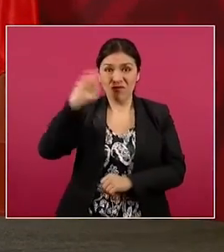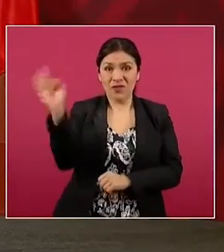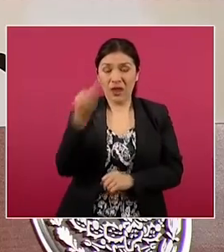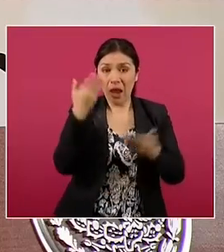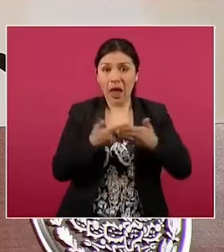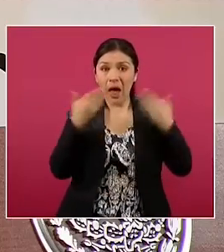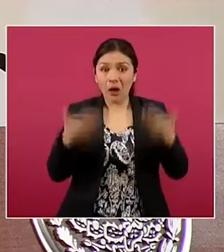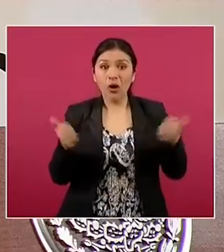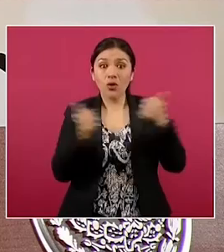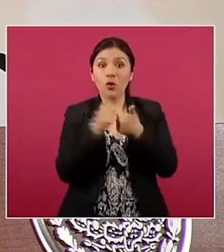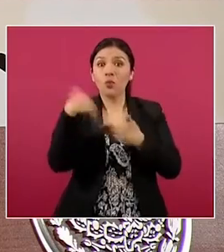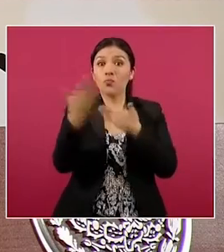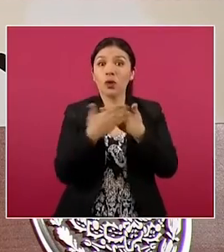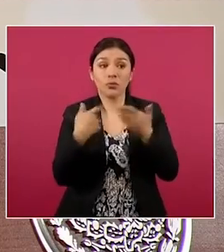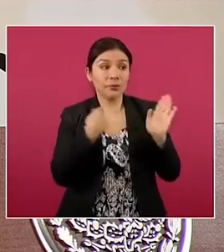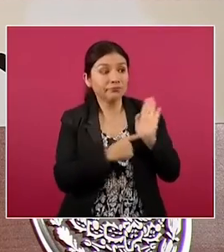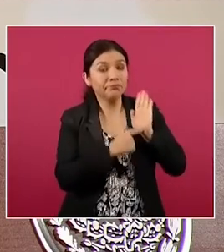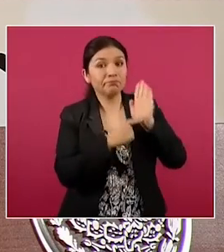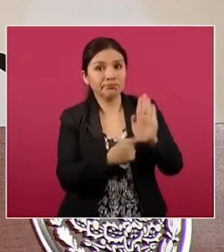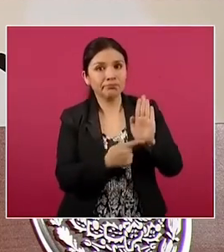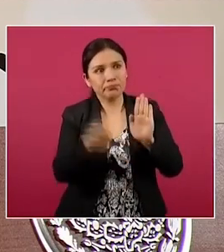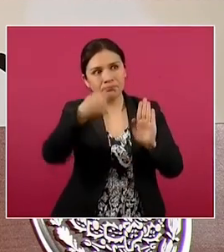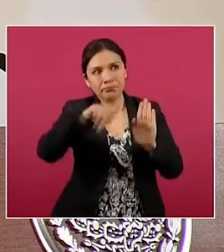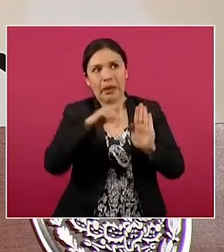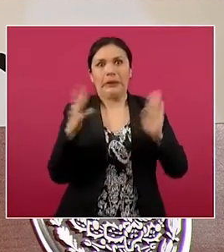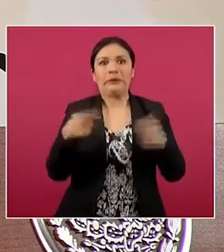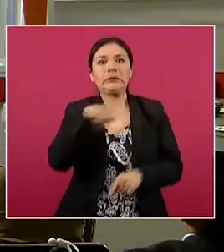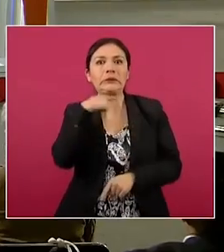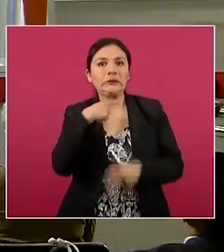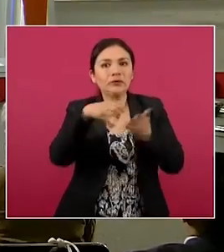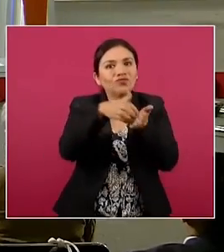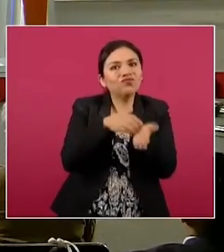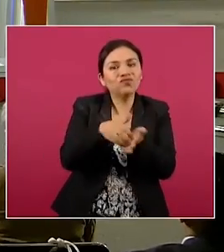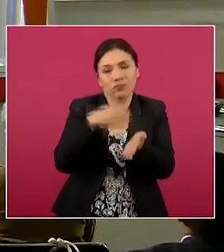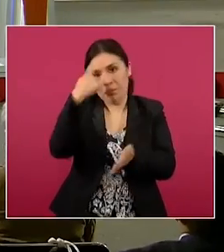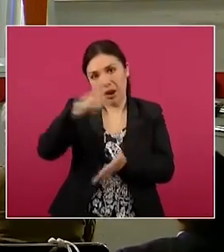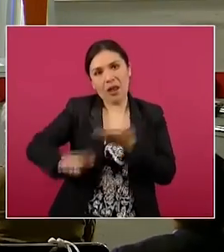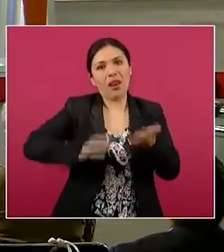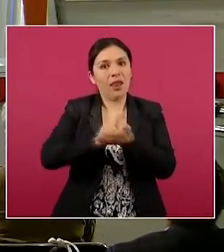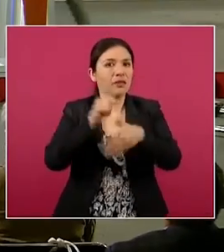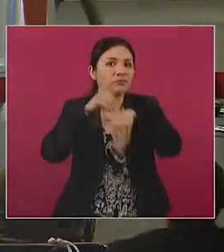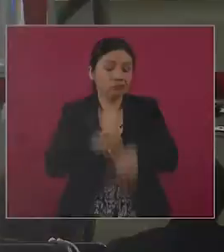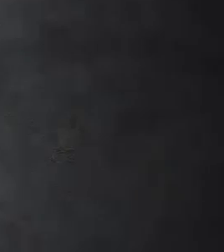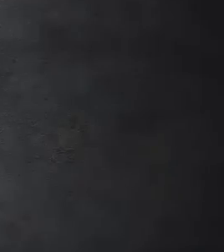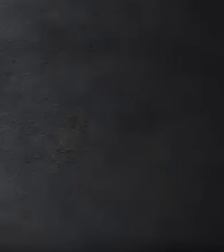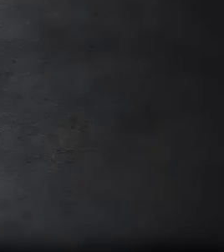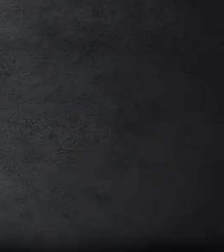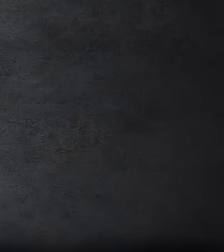ejercicio en la próxima presentación, pues ya se hayan ajustado a cumplir con la ley. Muchas gracias.